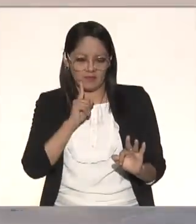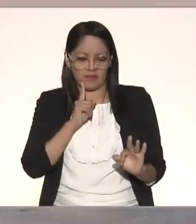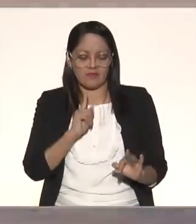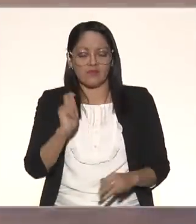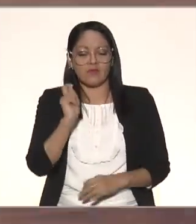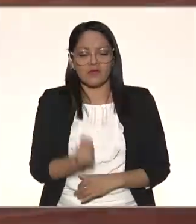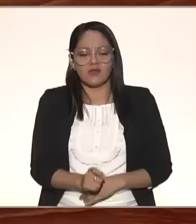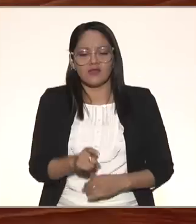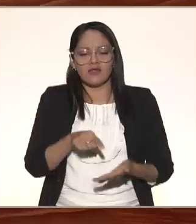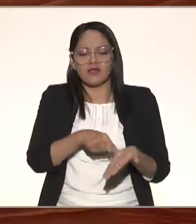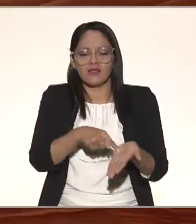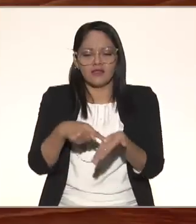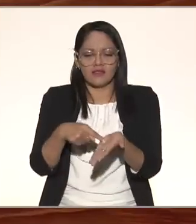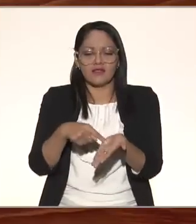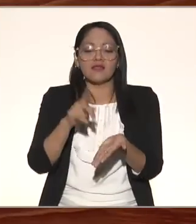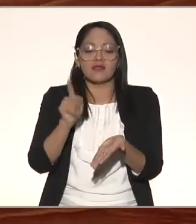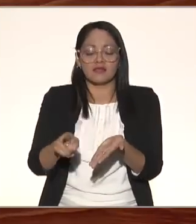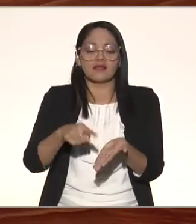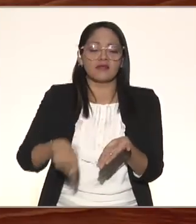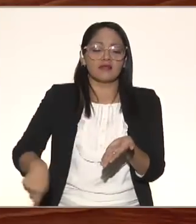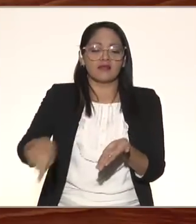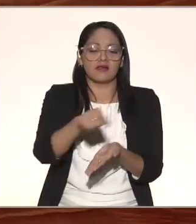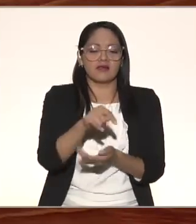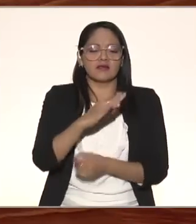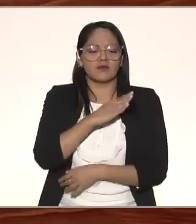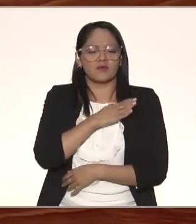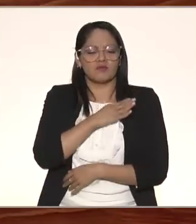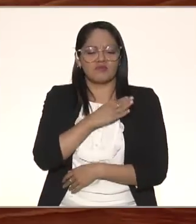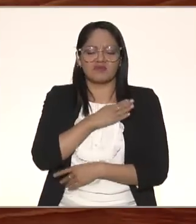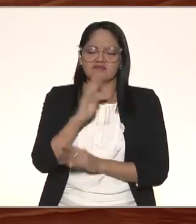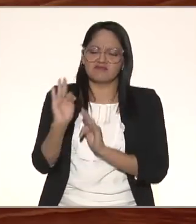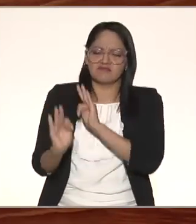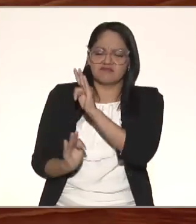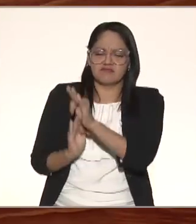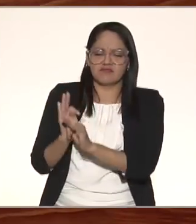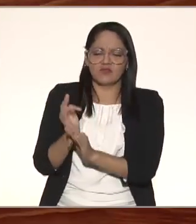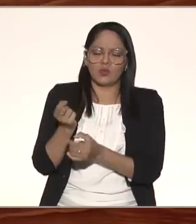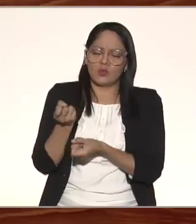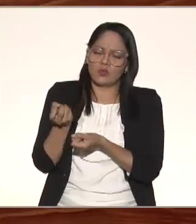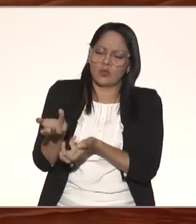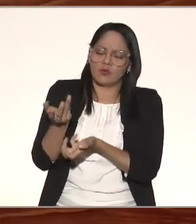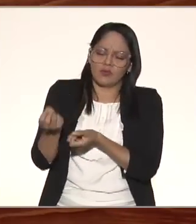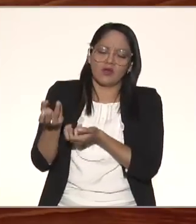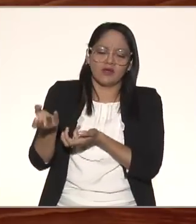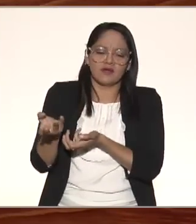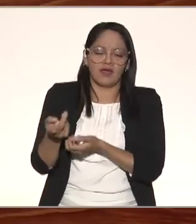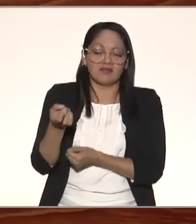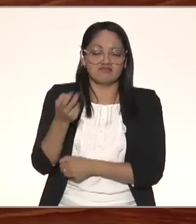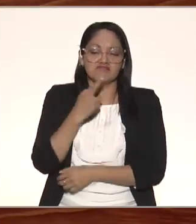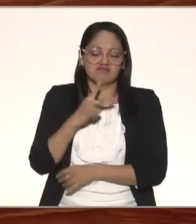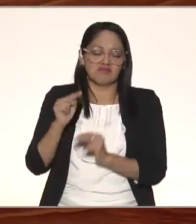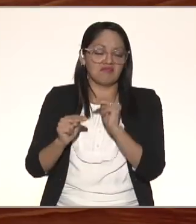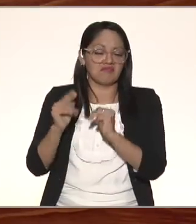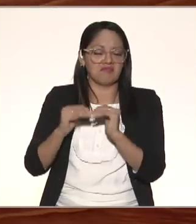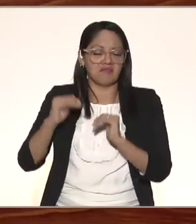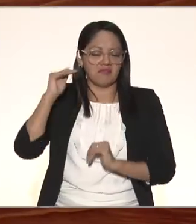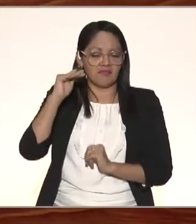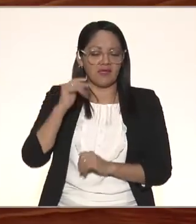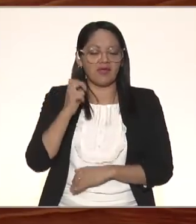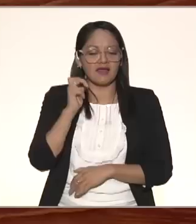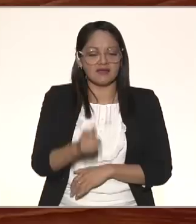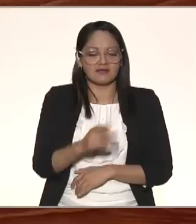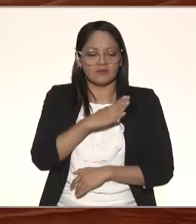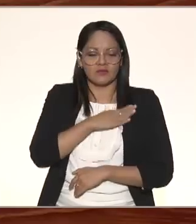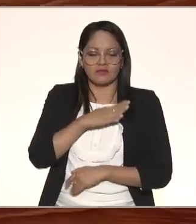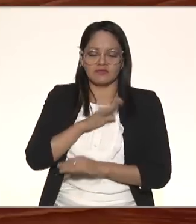registraron altos niveles de generosidad en su relación, por lo que la consideraban como muy